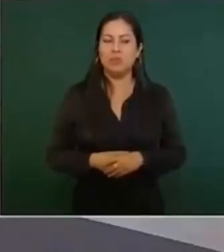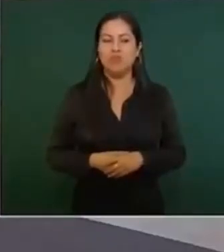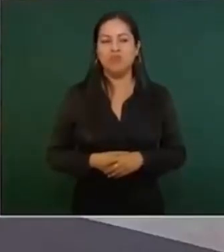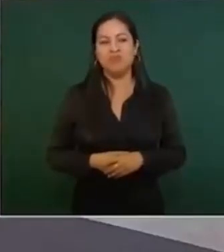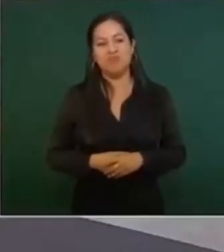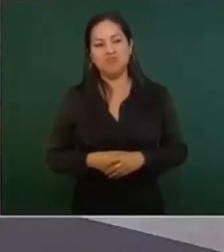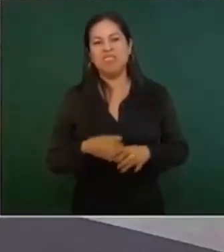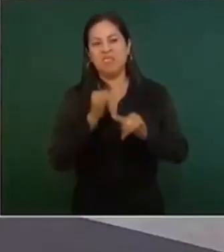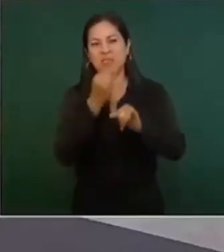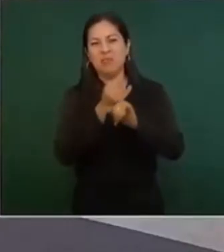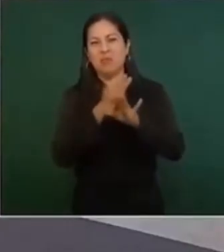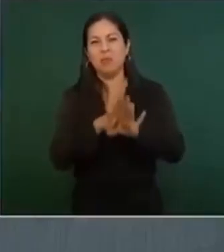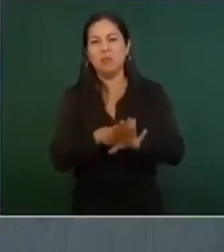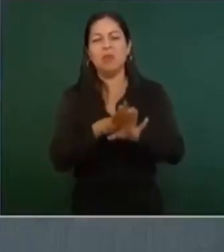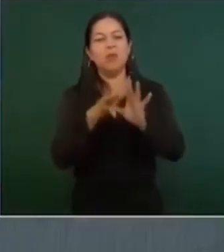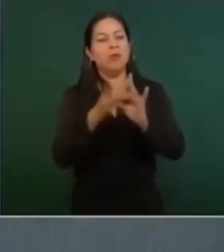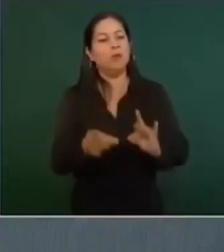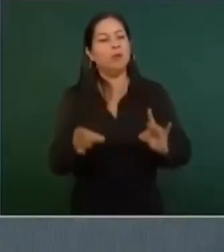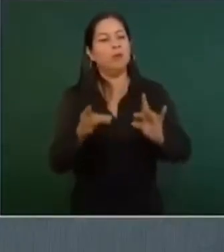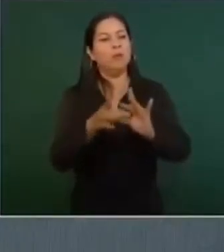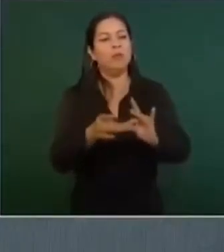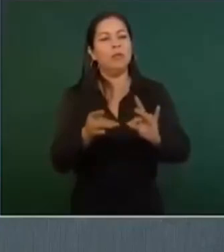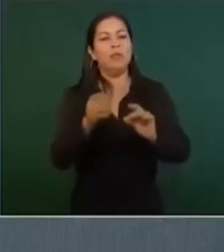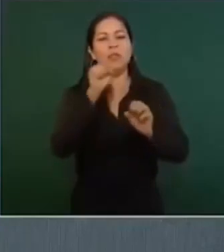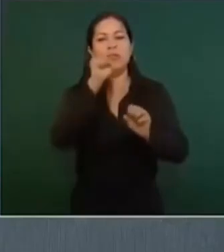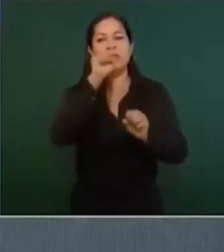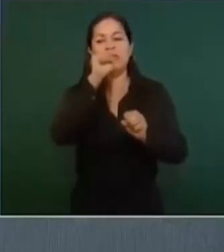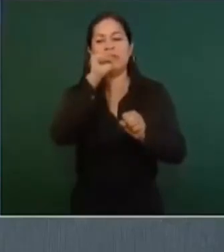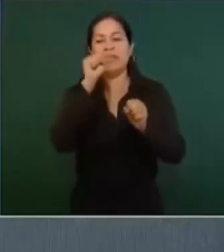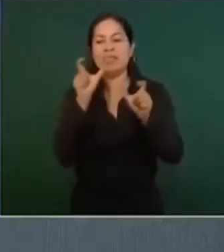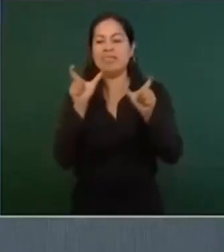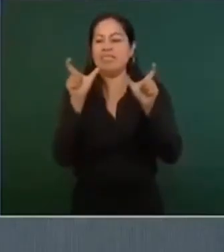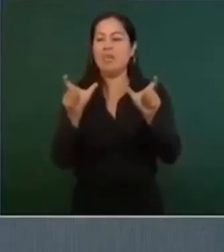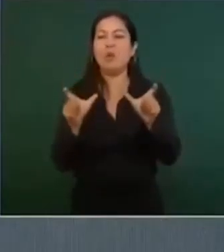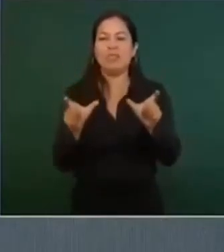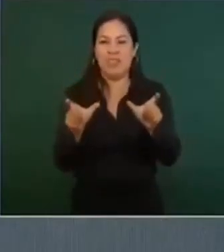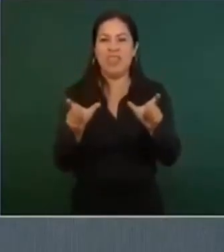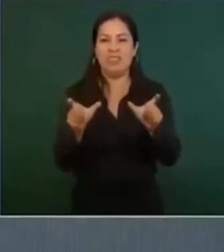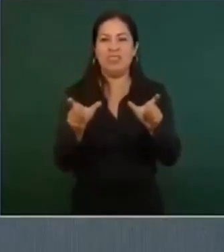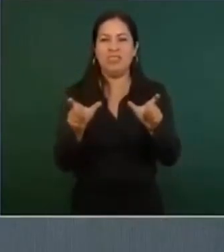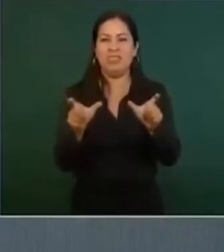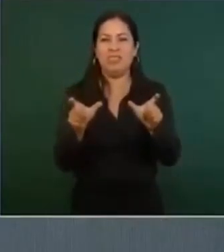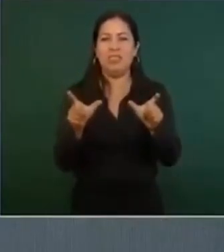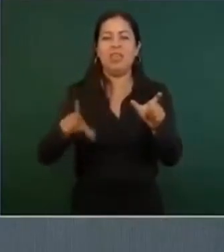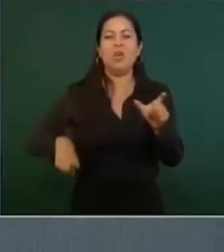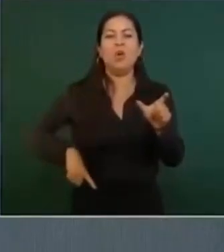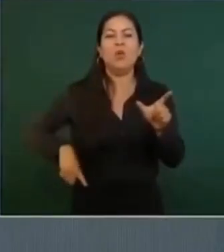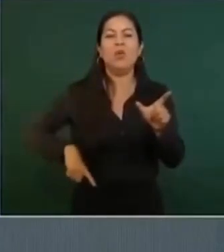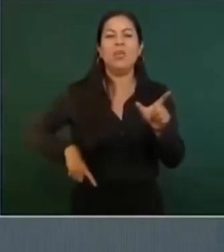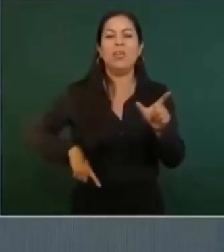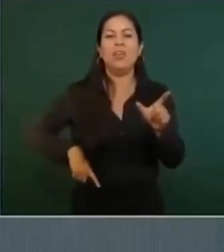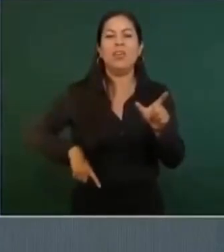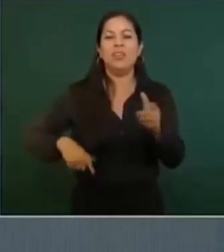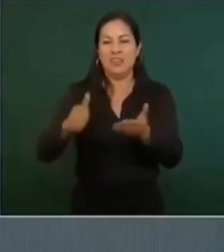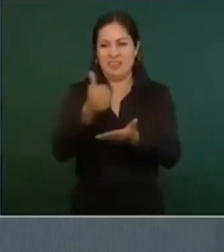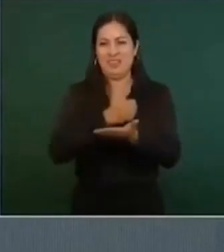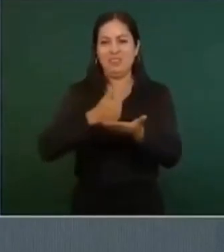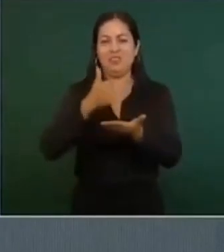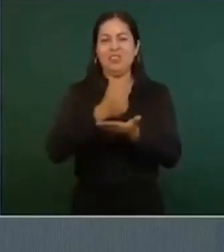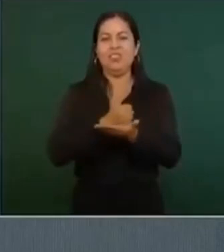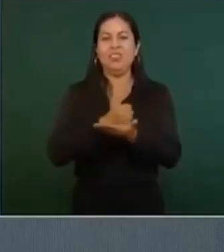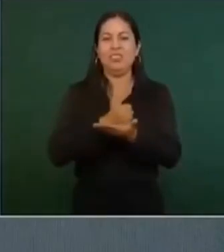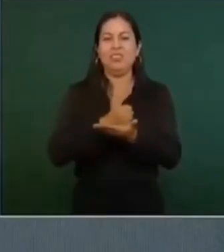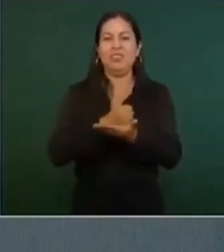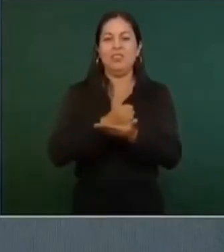artículo diciendo que el que estaba de seguridad pública En el gobierno de la ciudad